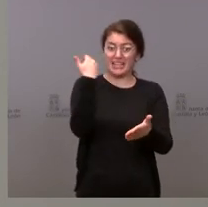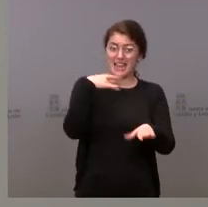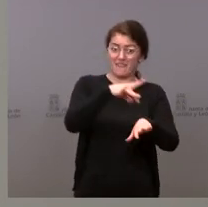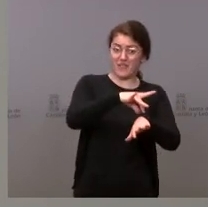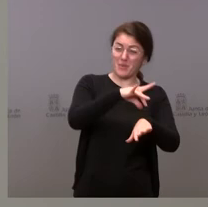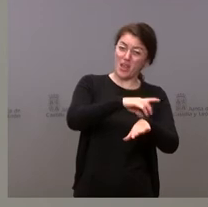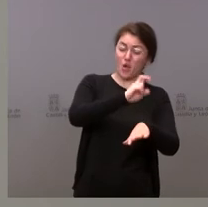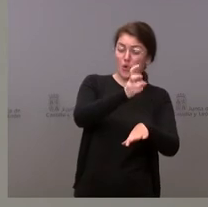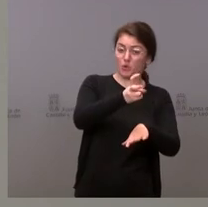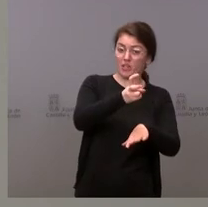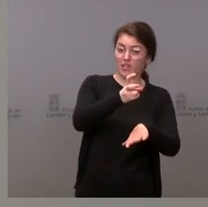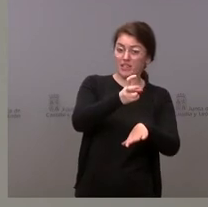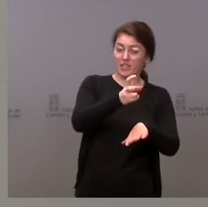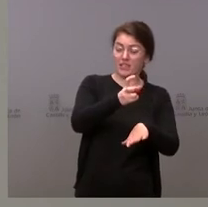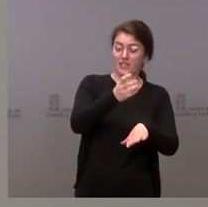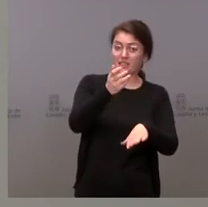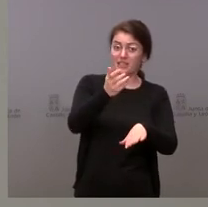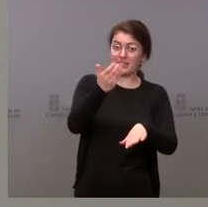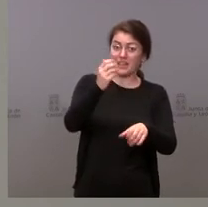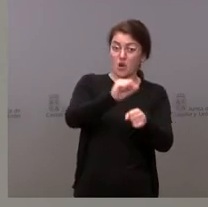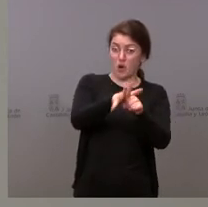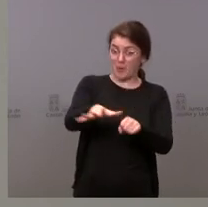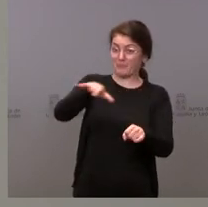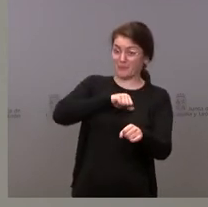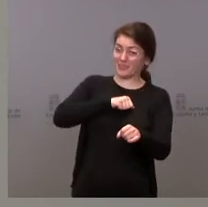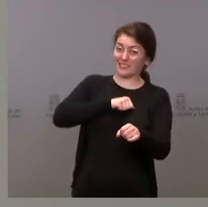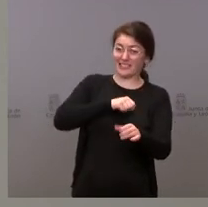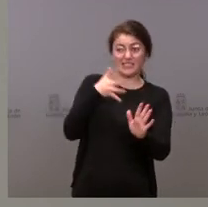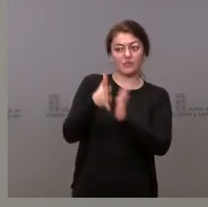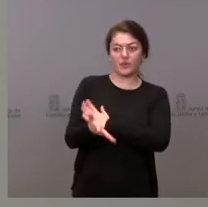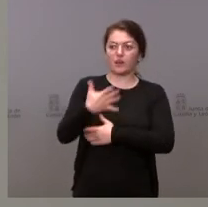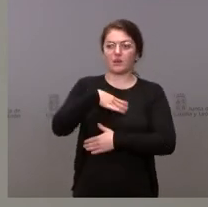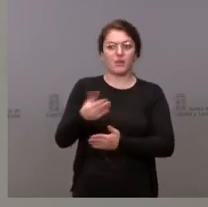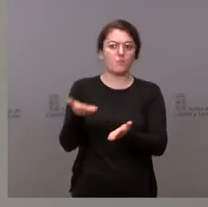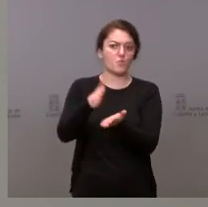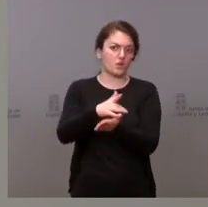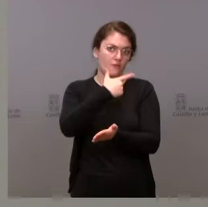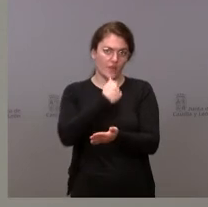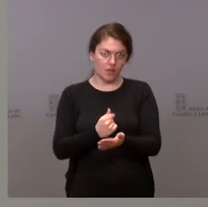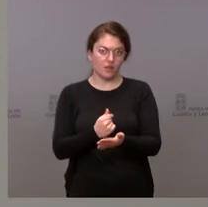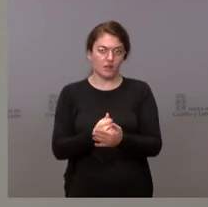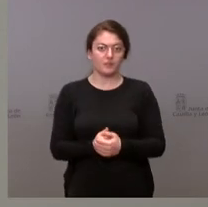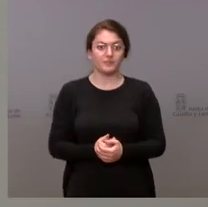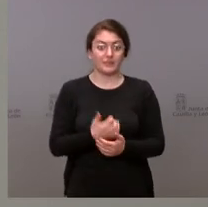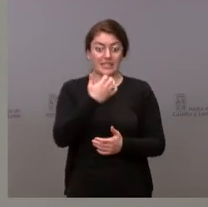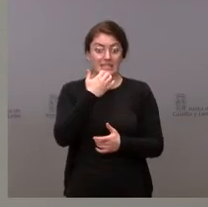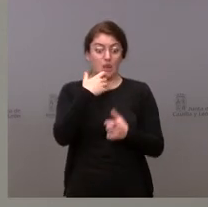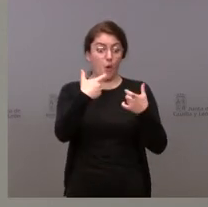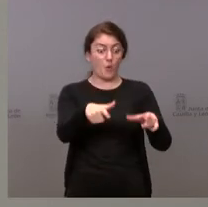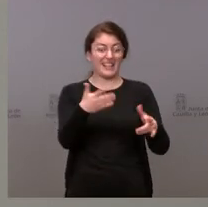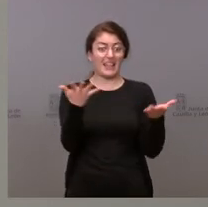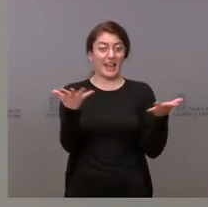pues suelen conducir al fallecimiento en el caso de las unidades de críticos como he dicho el